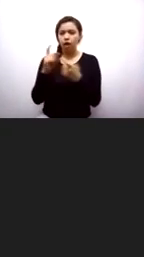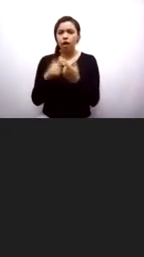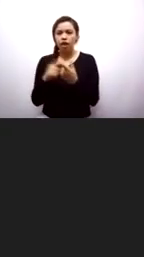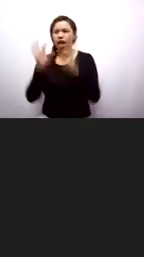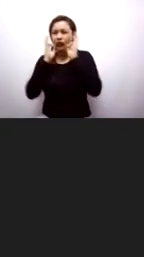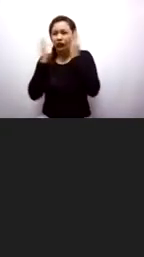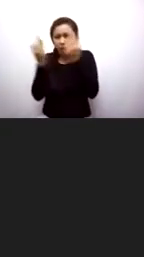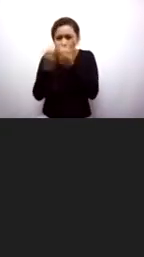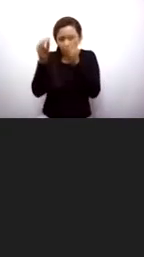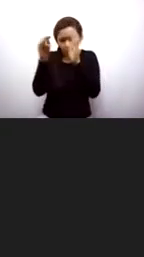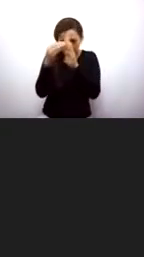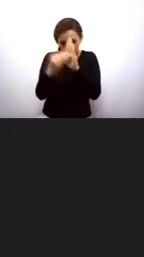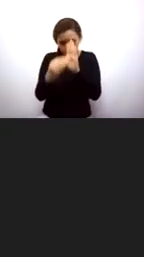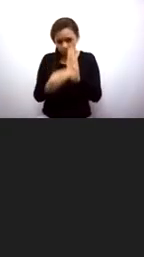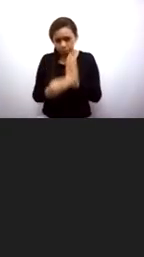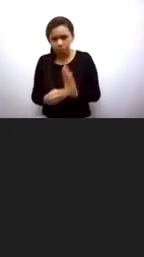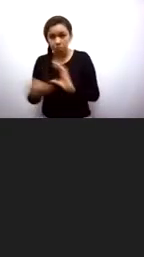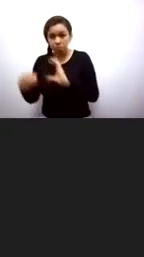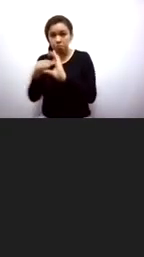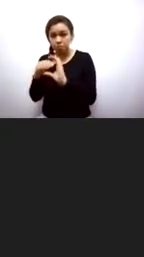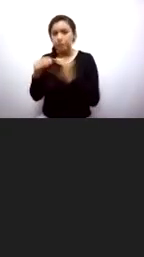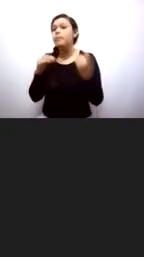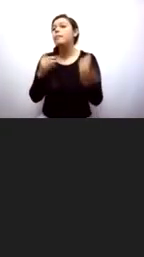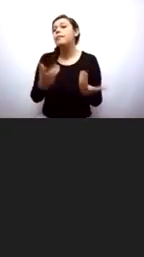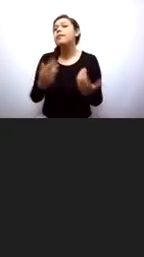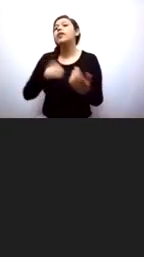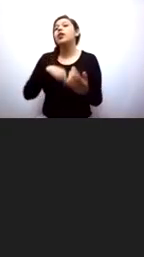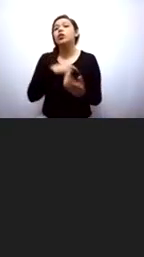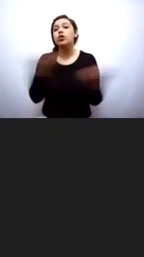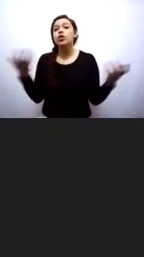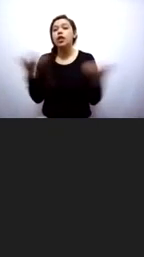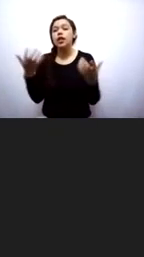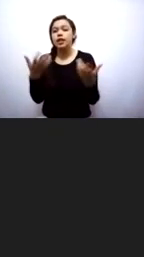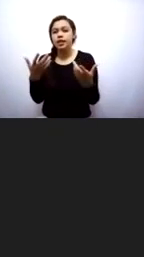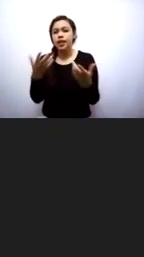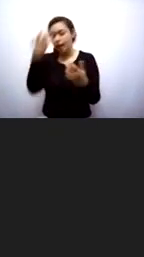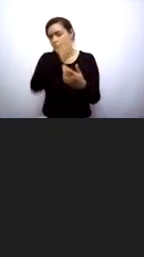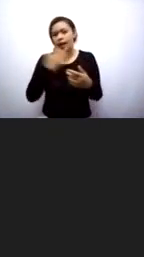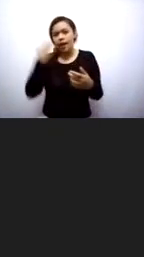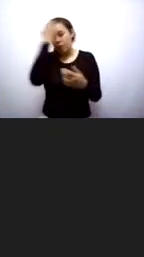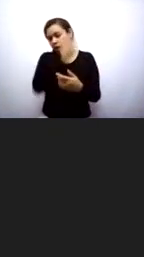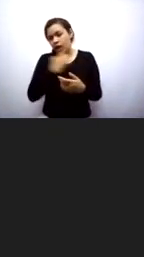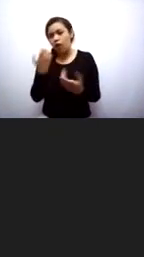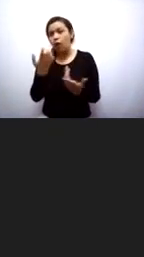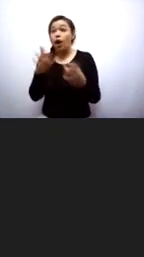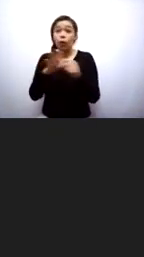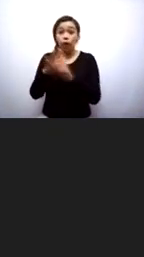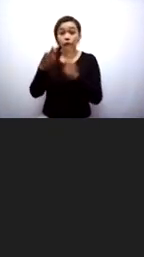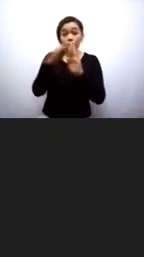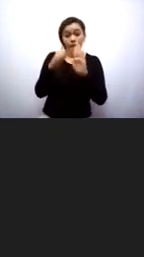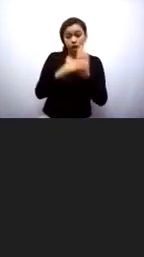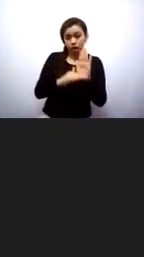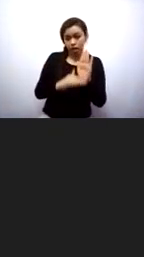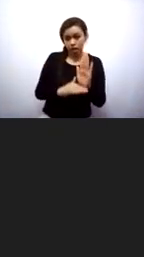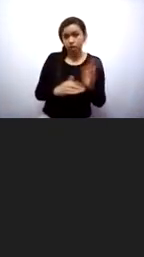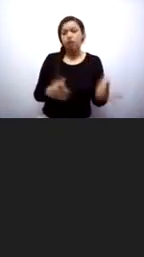modalidades y qué es lo que nosotros les vamos a evaluar con respecto a la tarea. Para poder crear